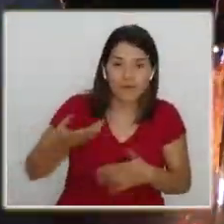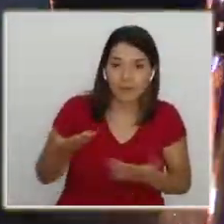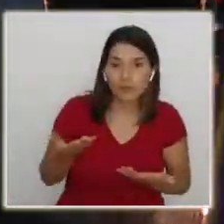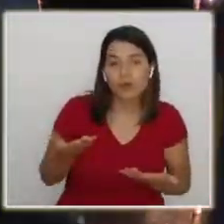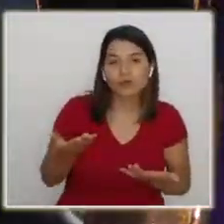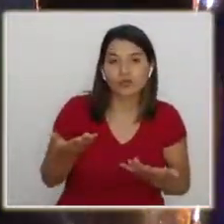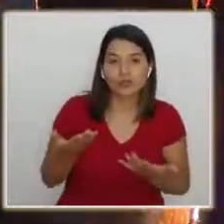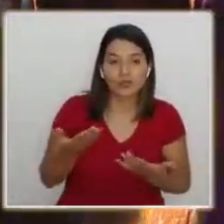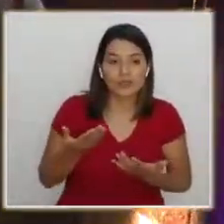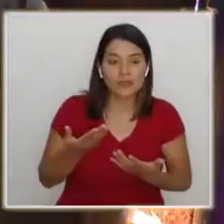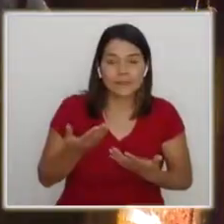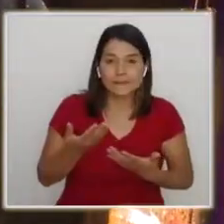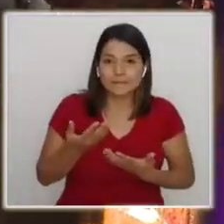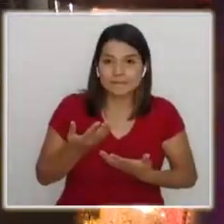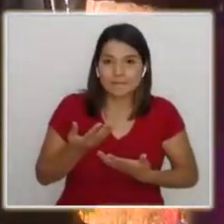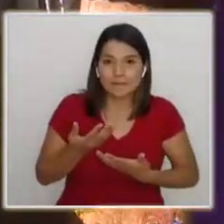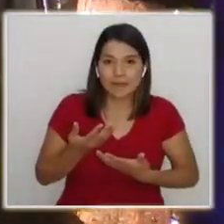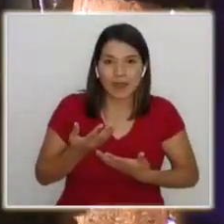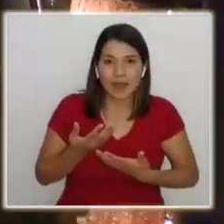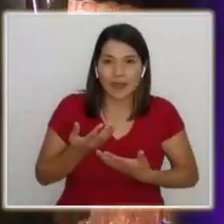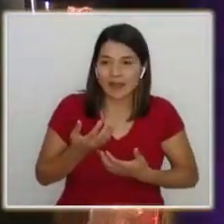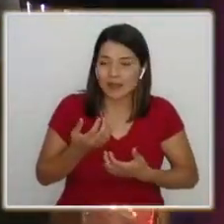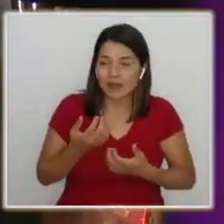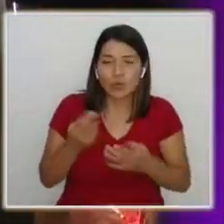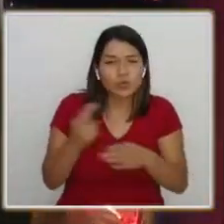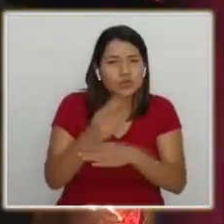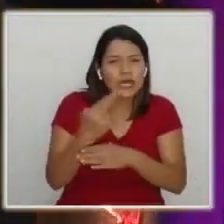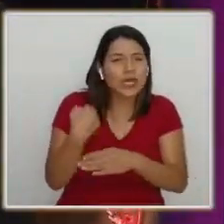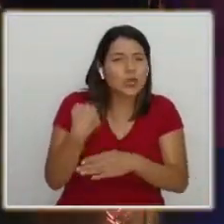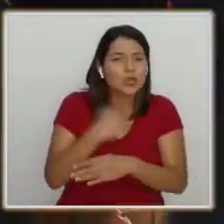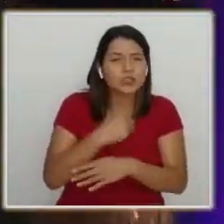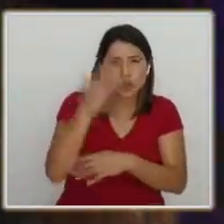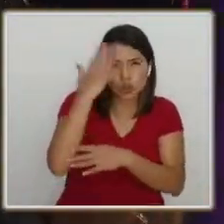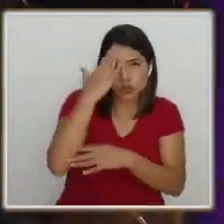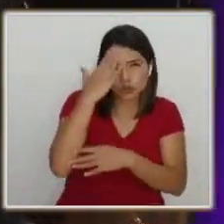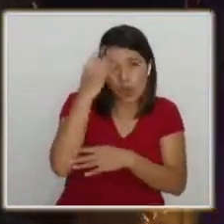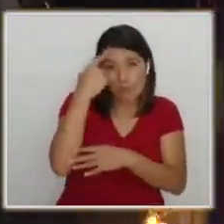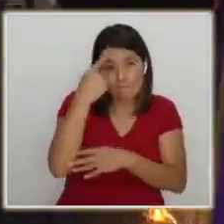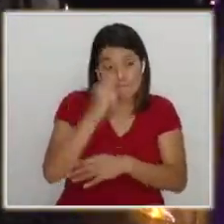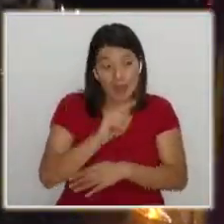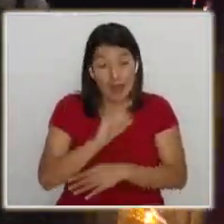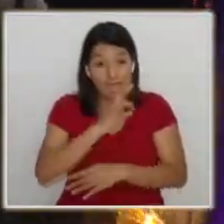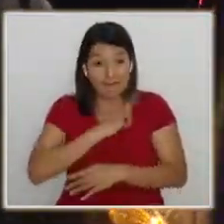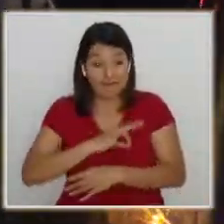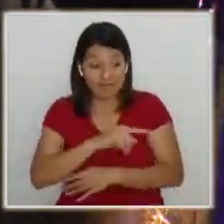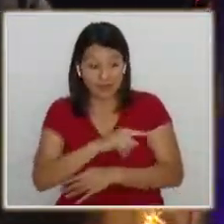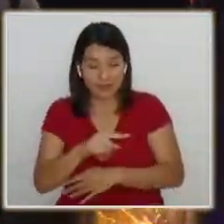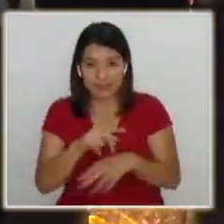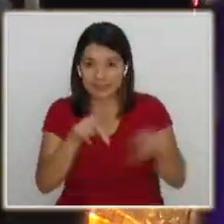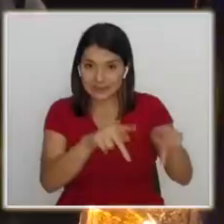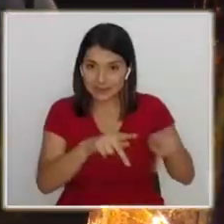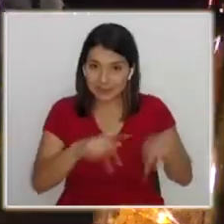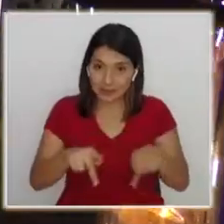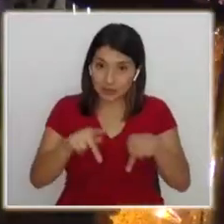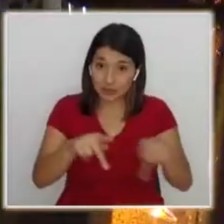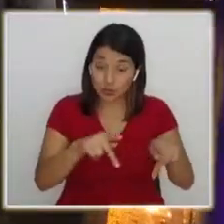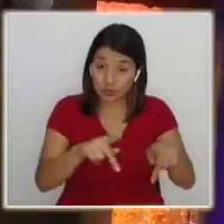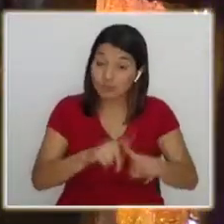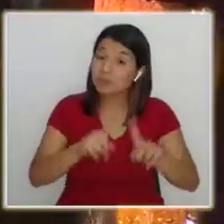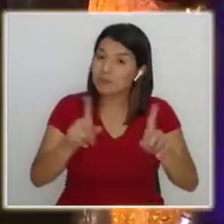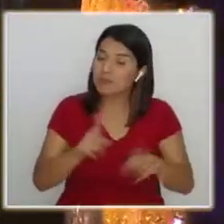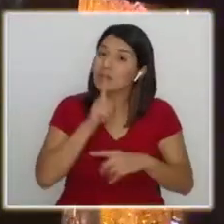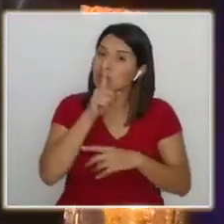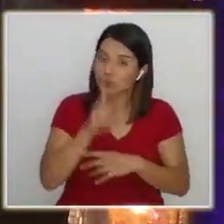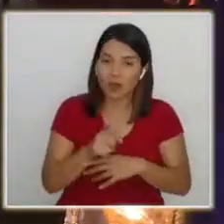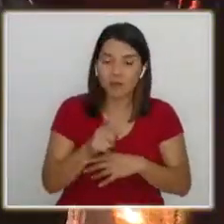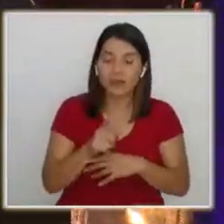nuestro máximo conocimiento para el beneficio de esas personas. Pero, sinceramente, ya